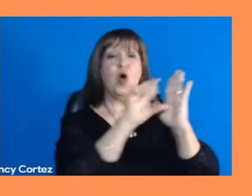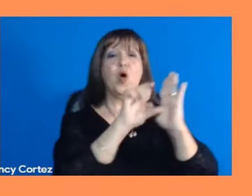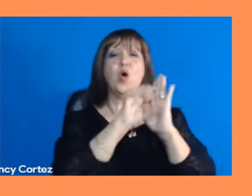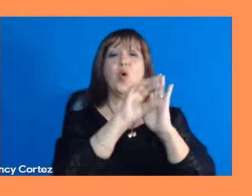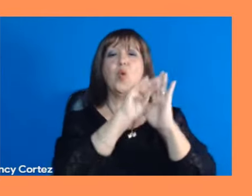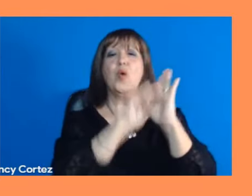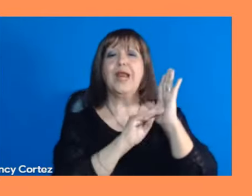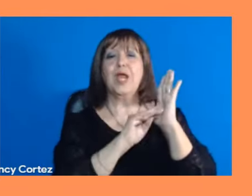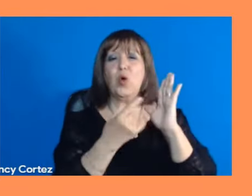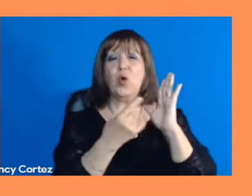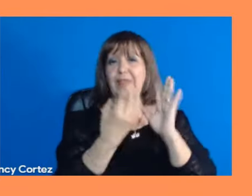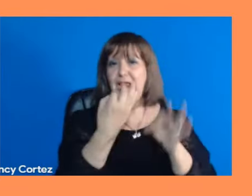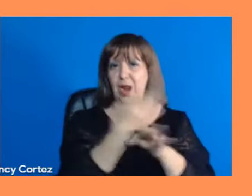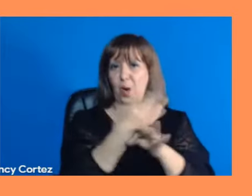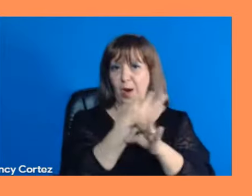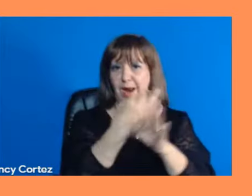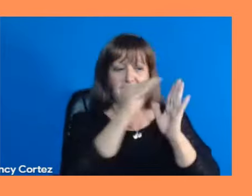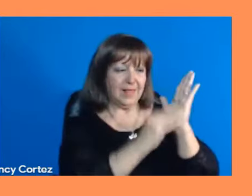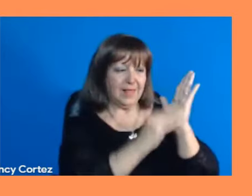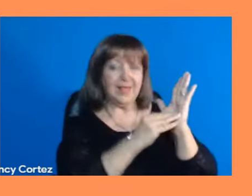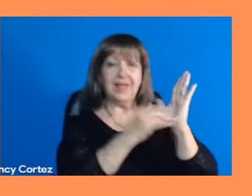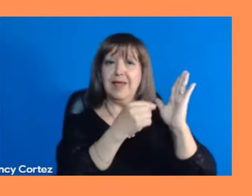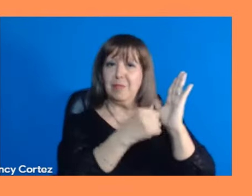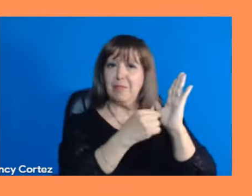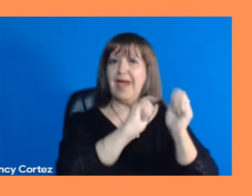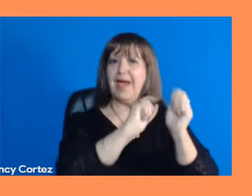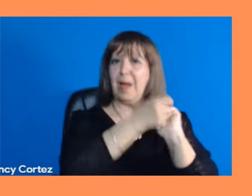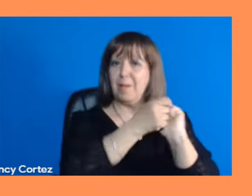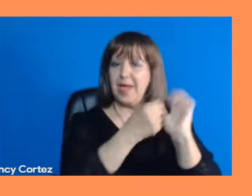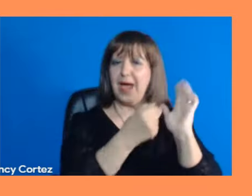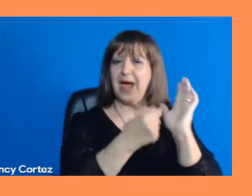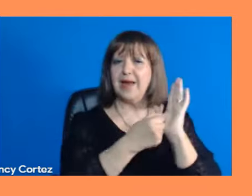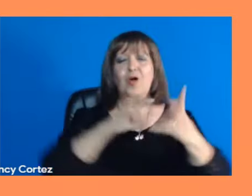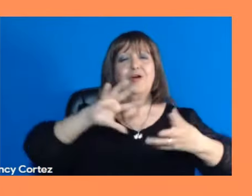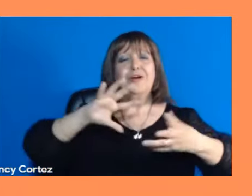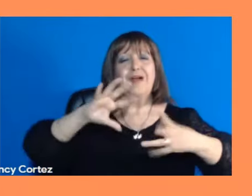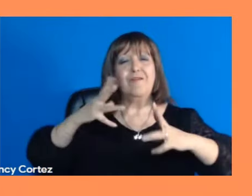y otros modos de leer, escribir y hablar en las aulas.